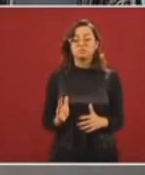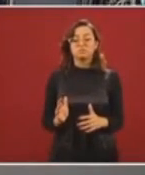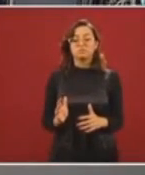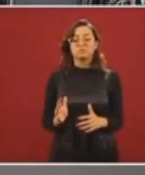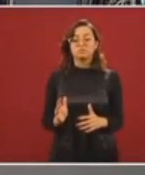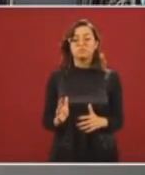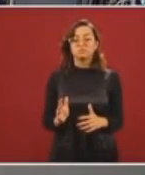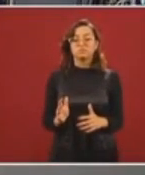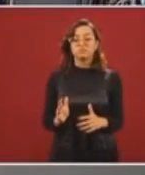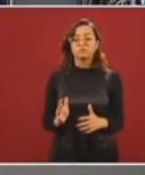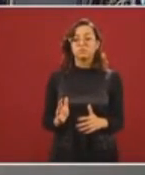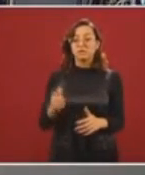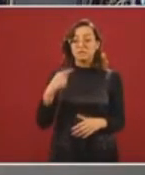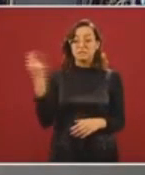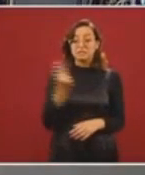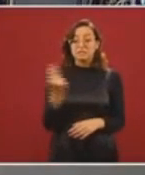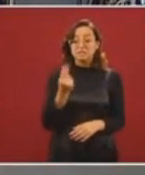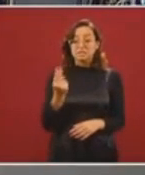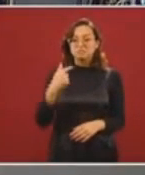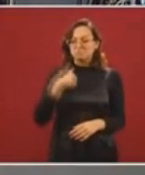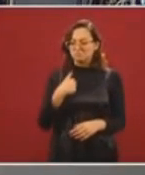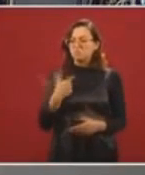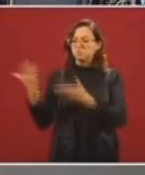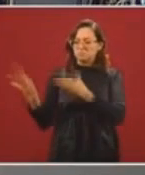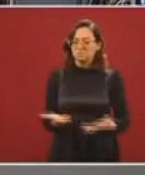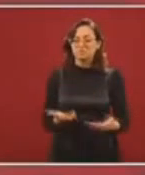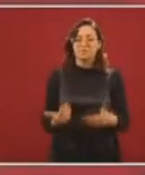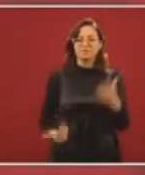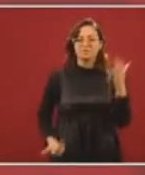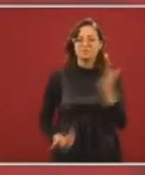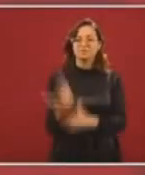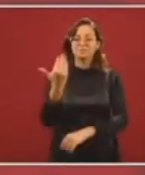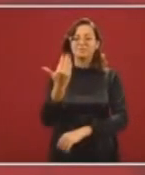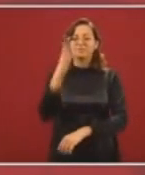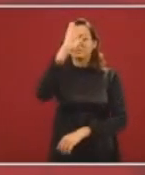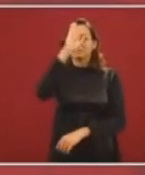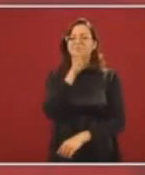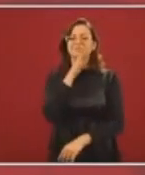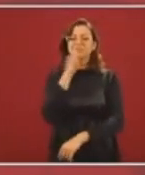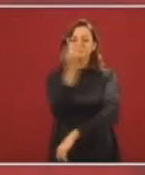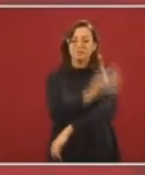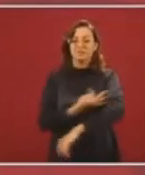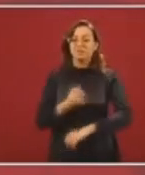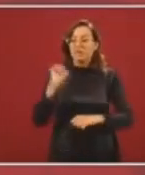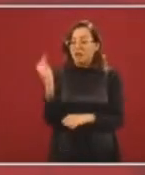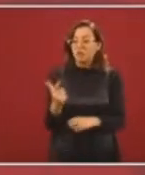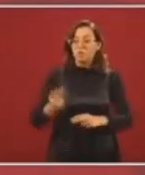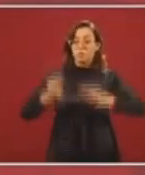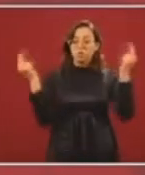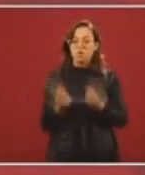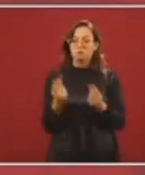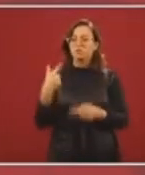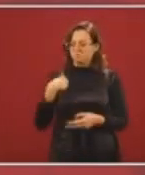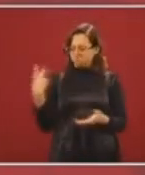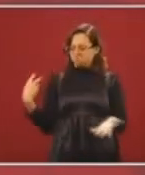no solo en la mañana, sino al mediodía o en la tarde, si hay algo urgente, y